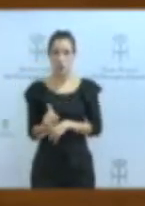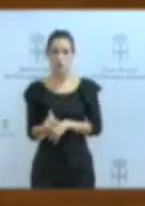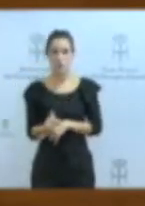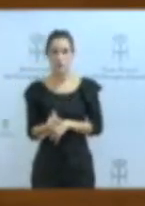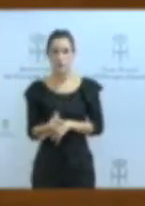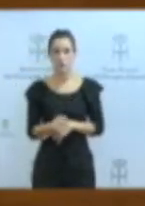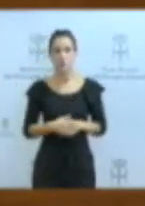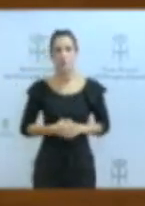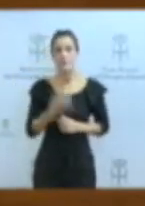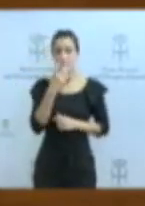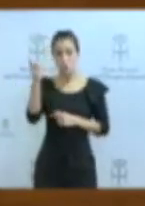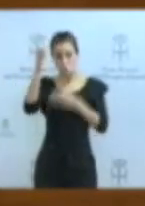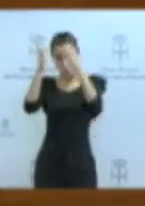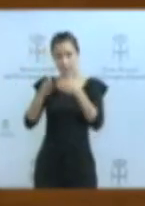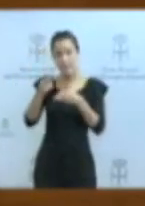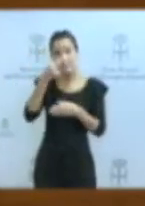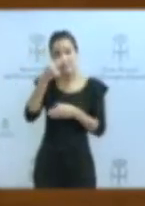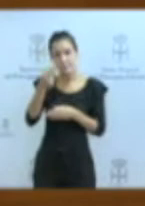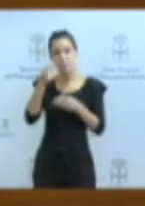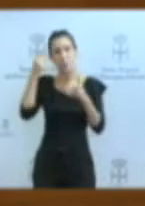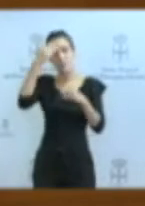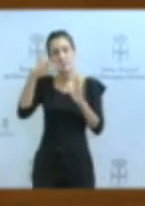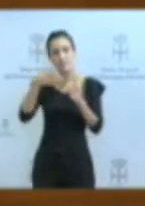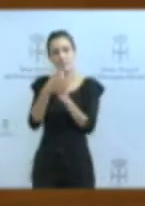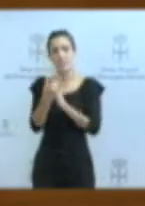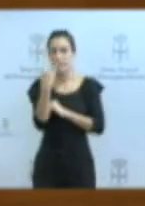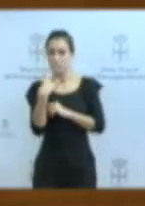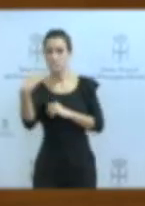con una línea que no sea de bajo coste, con todas las que operan en Alemania.